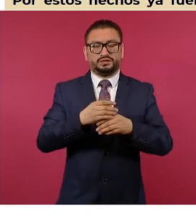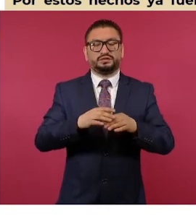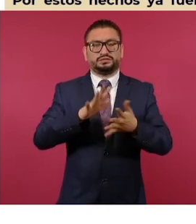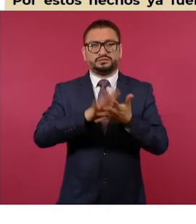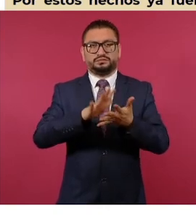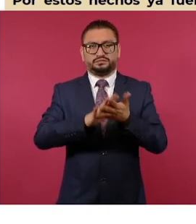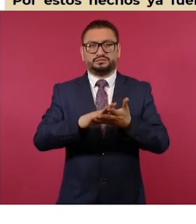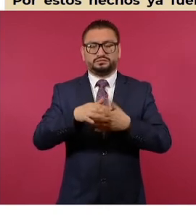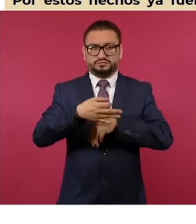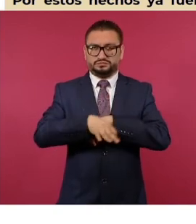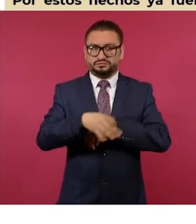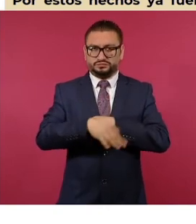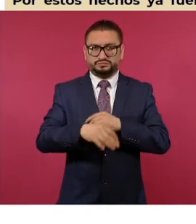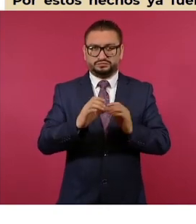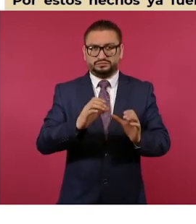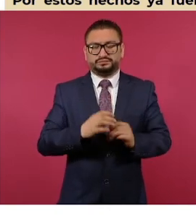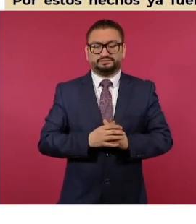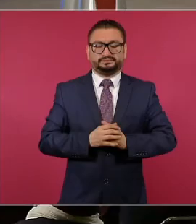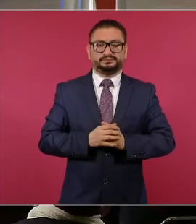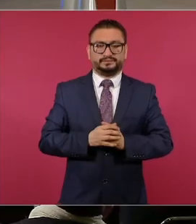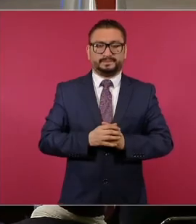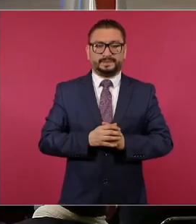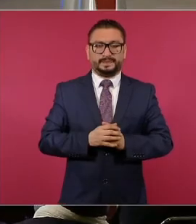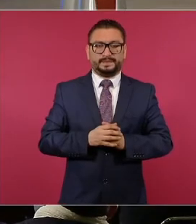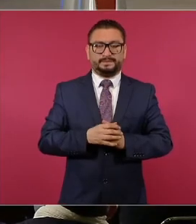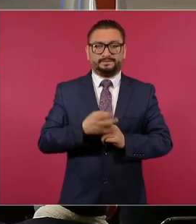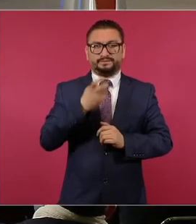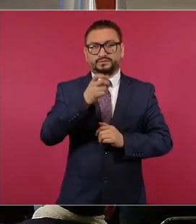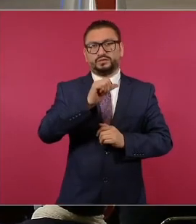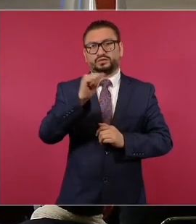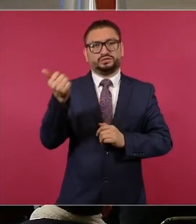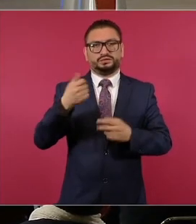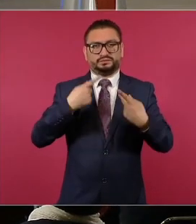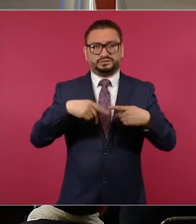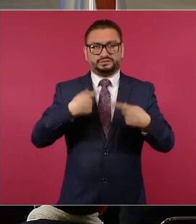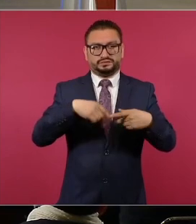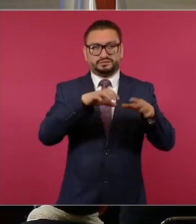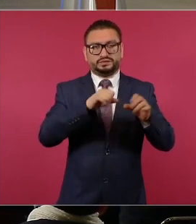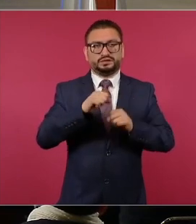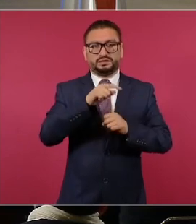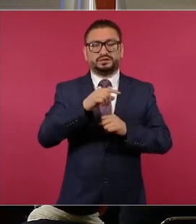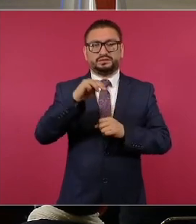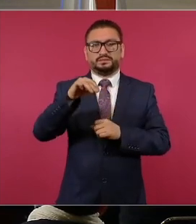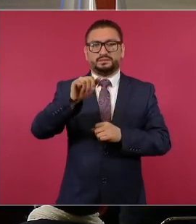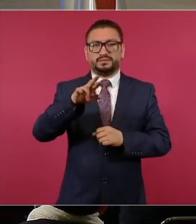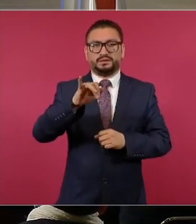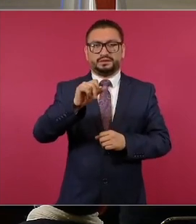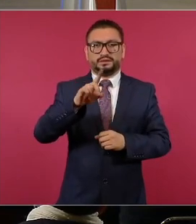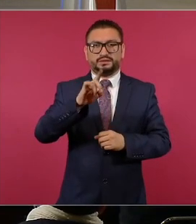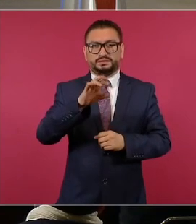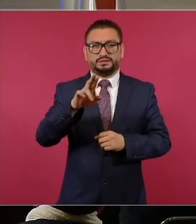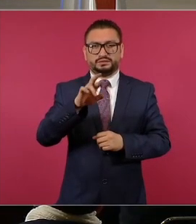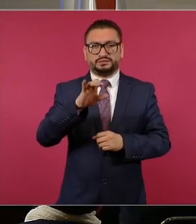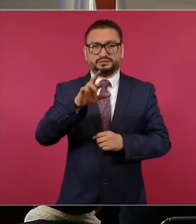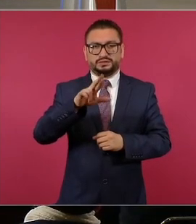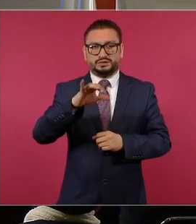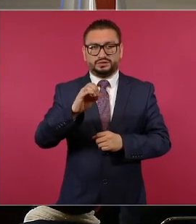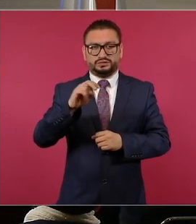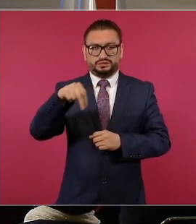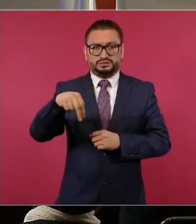preventiva. Adelante. Esta vinculación a proceso de María del Rosario